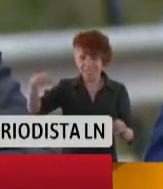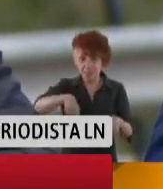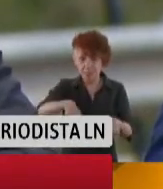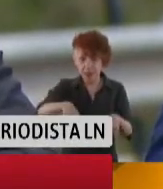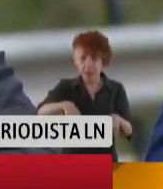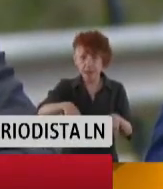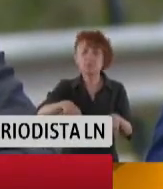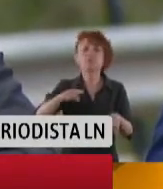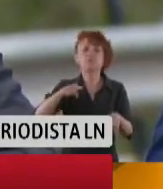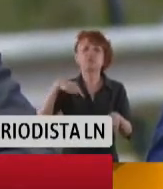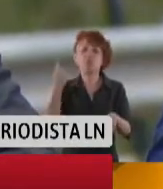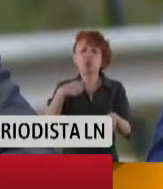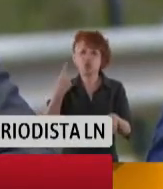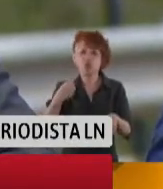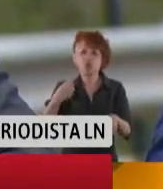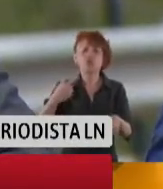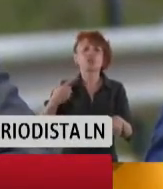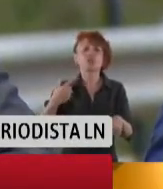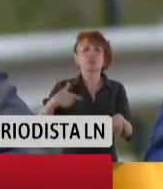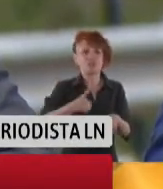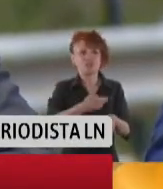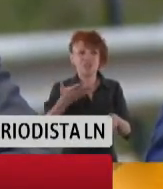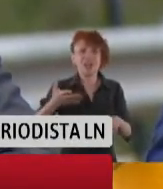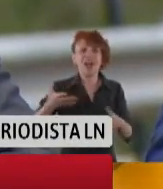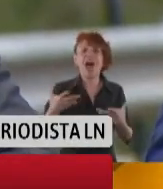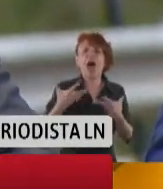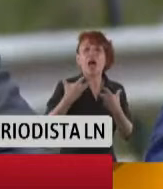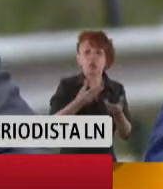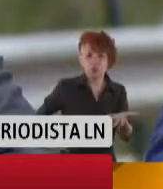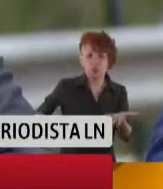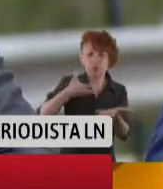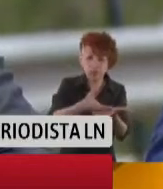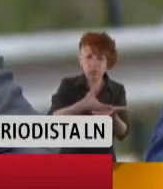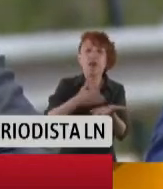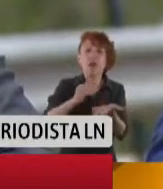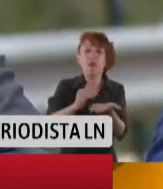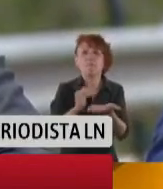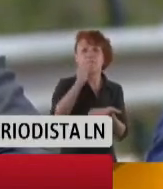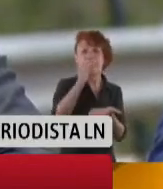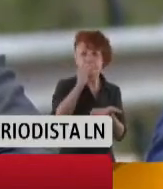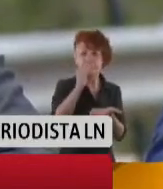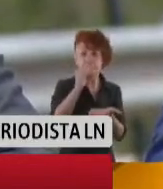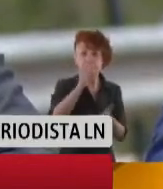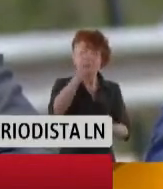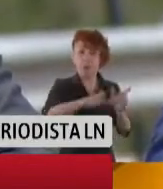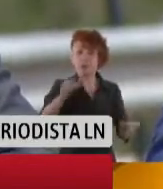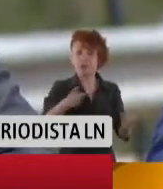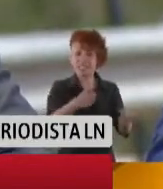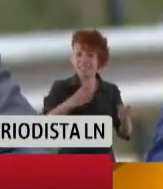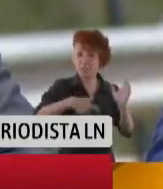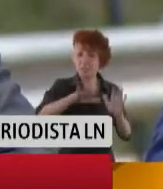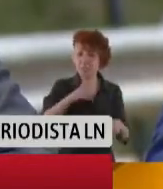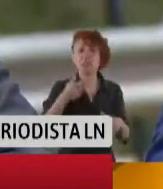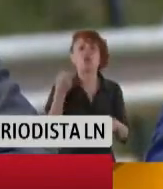a que le terminen pidiendo la candidatura y se presenta de esa manera. Al operativo clamor, ¿no? Exacto. Gracias, Martín. Muchísimas